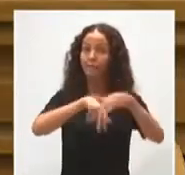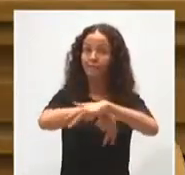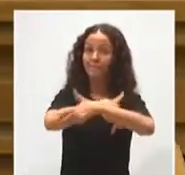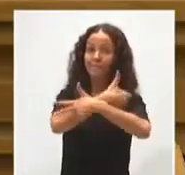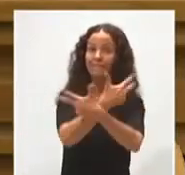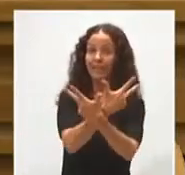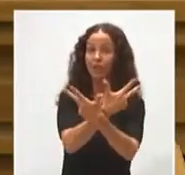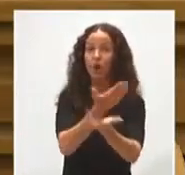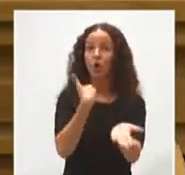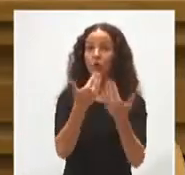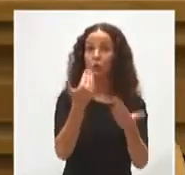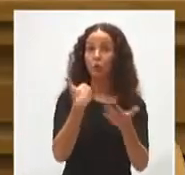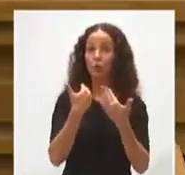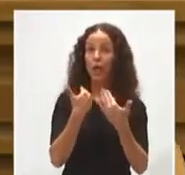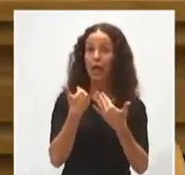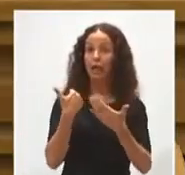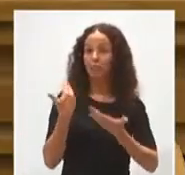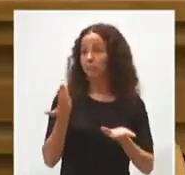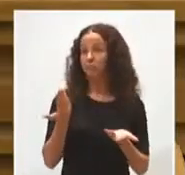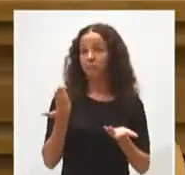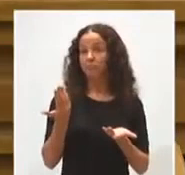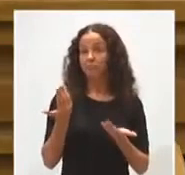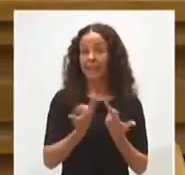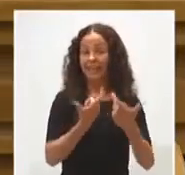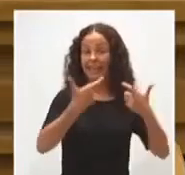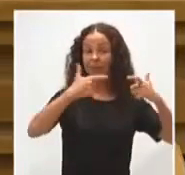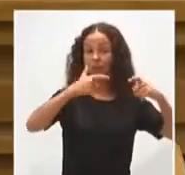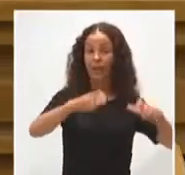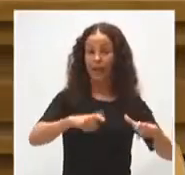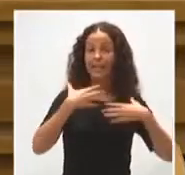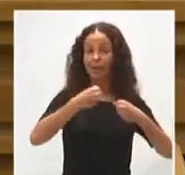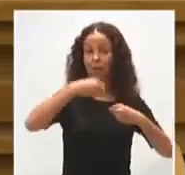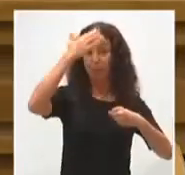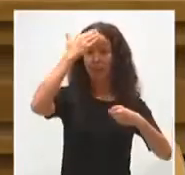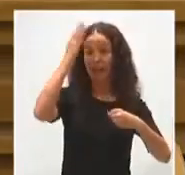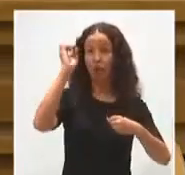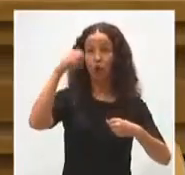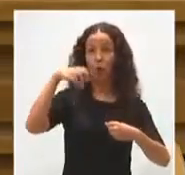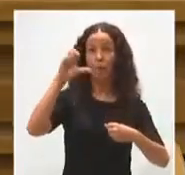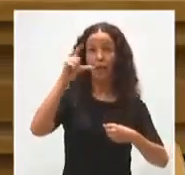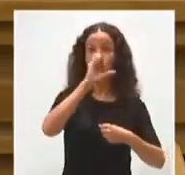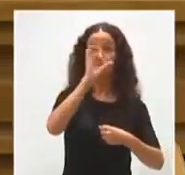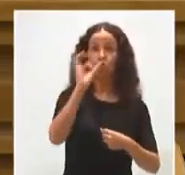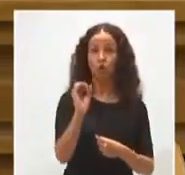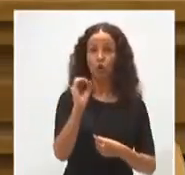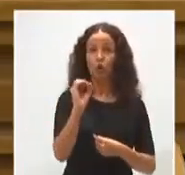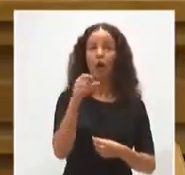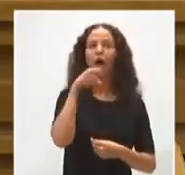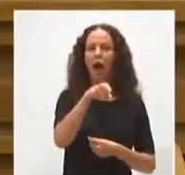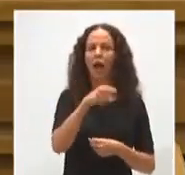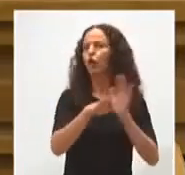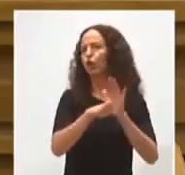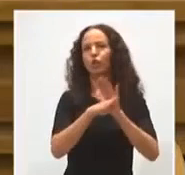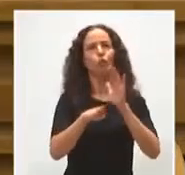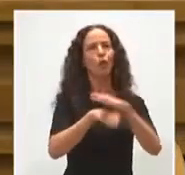aunque teníamos experimentalmente desde la unidad de salud mental de tomelloso lo vamos a seguir haciendo con referencia en tomelloso con el hospital de